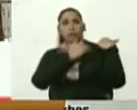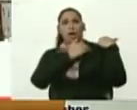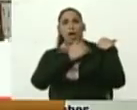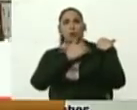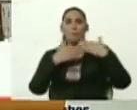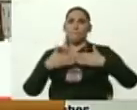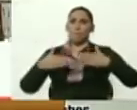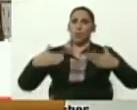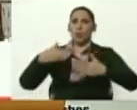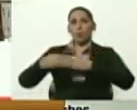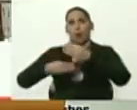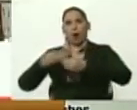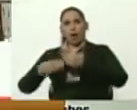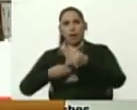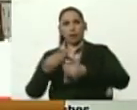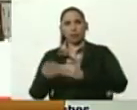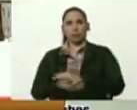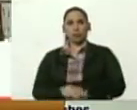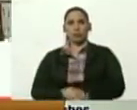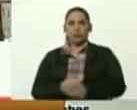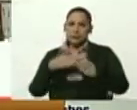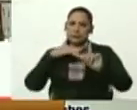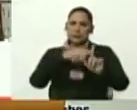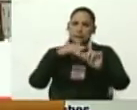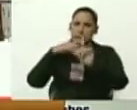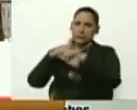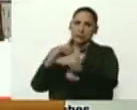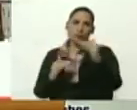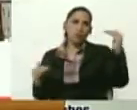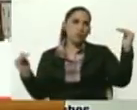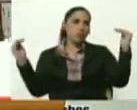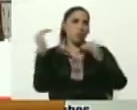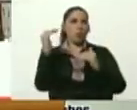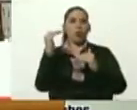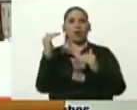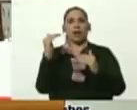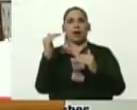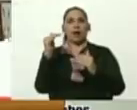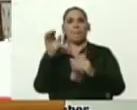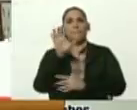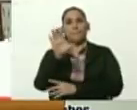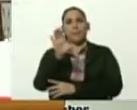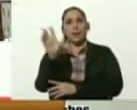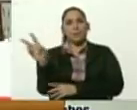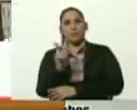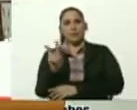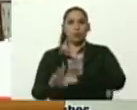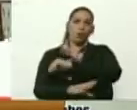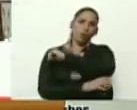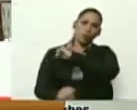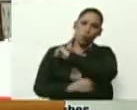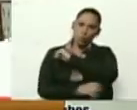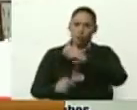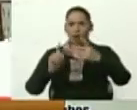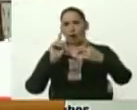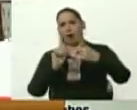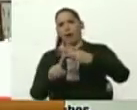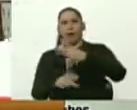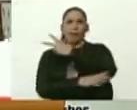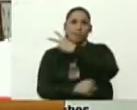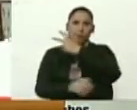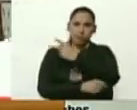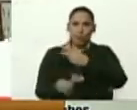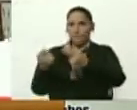han dañado la moral de la nación venezolana al robar, al prevaricar, al